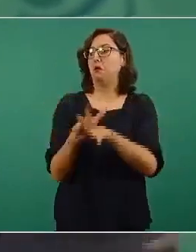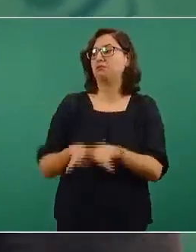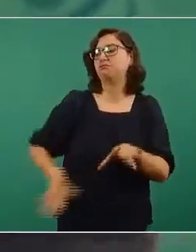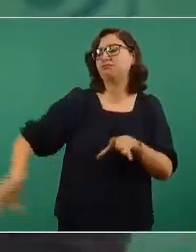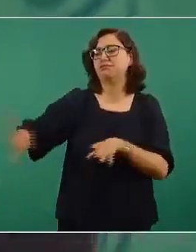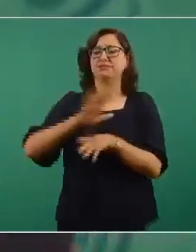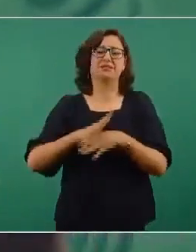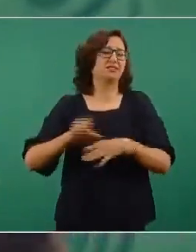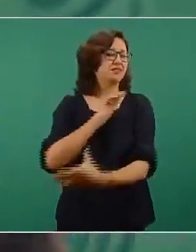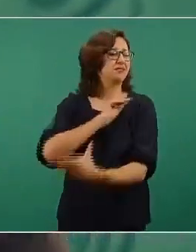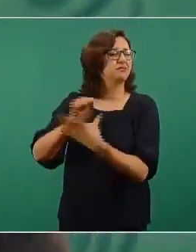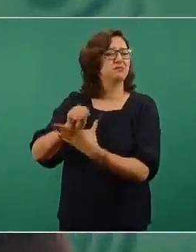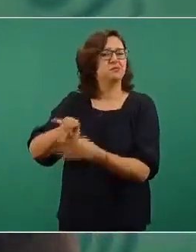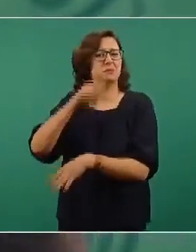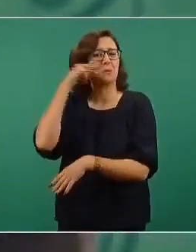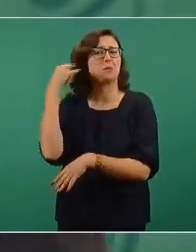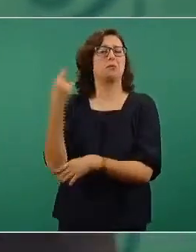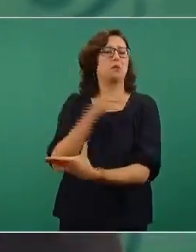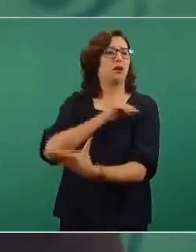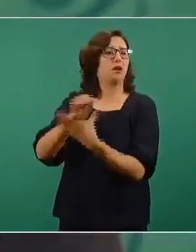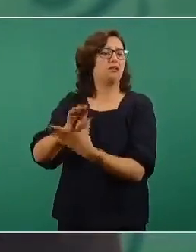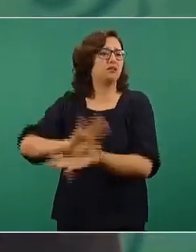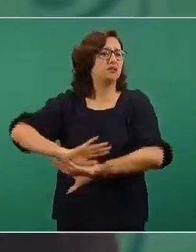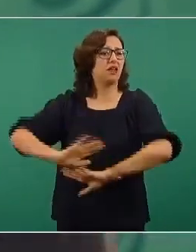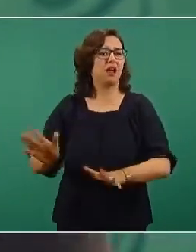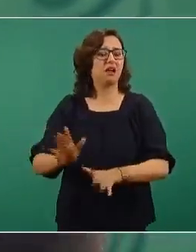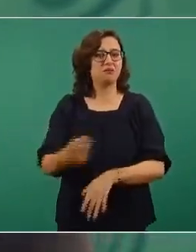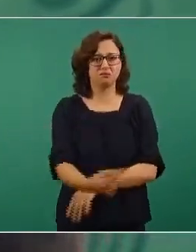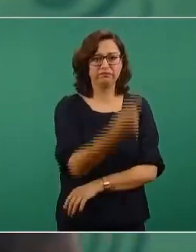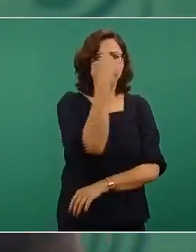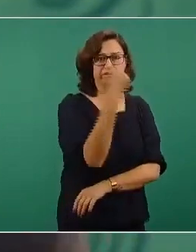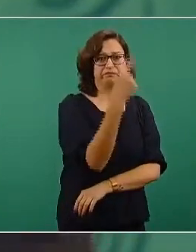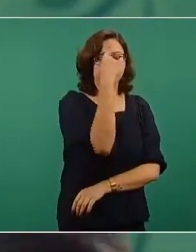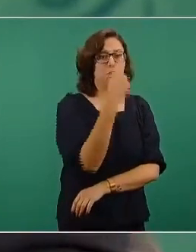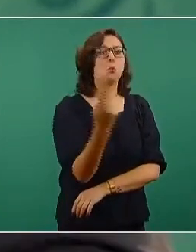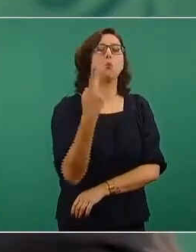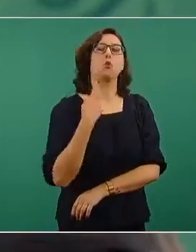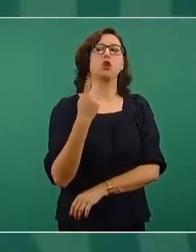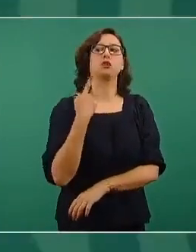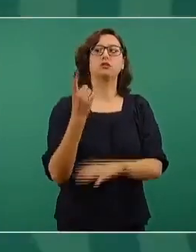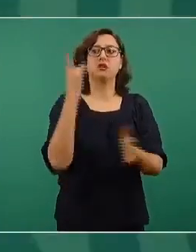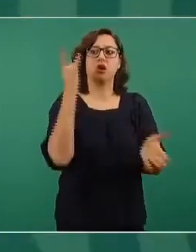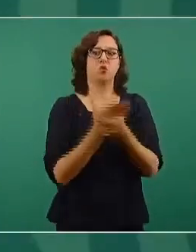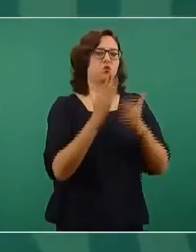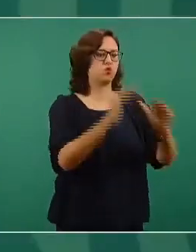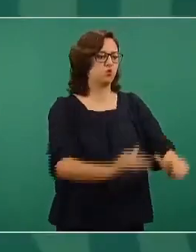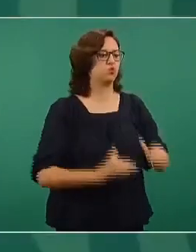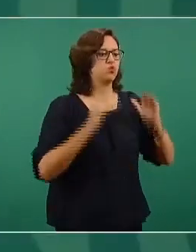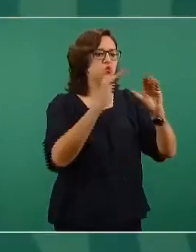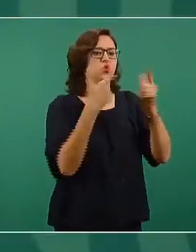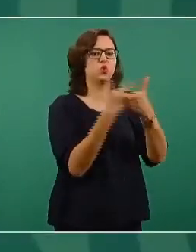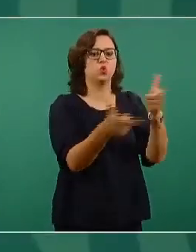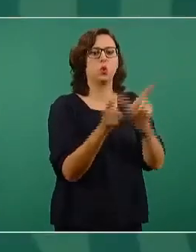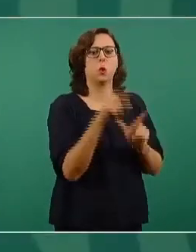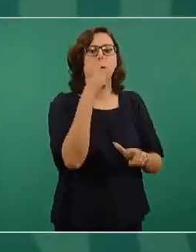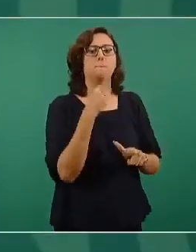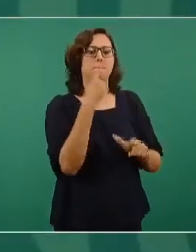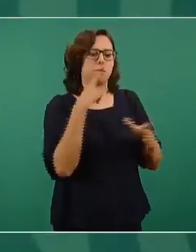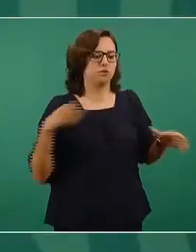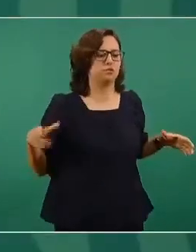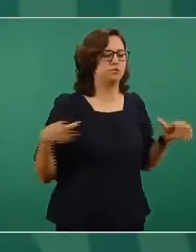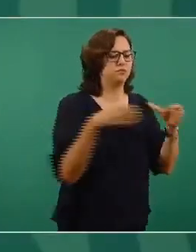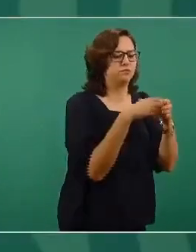que la política es asunto de los políticos, del círculo rojo. Entonces, no alcanzan a